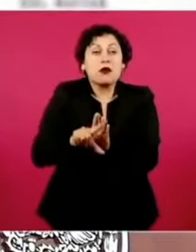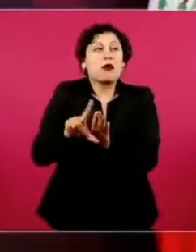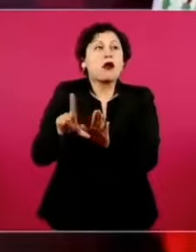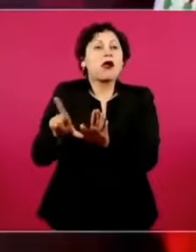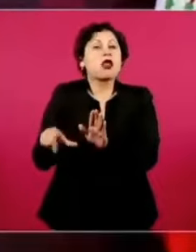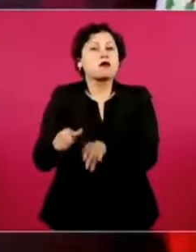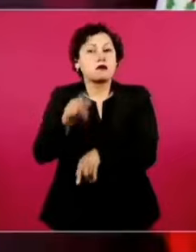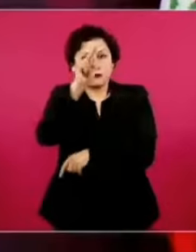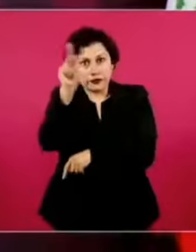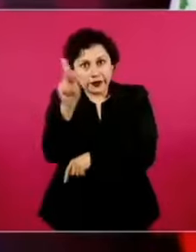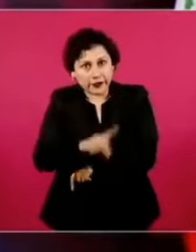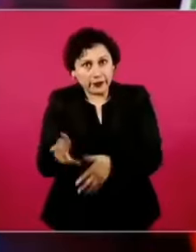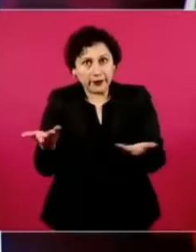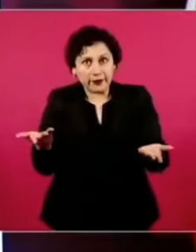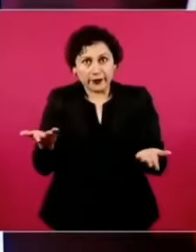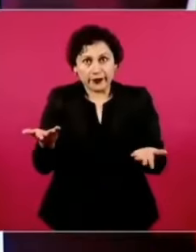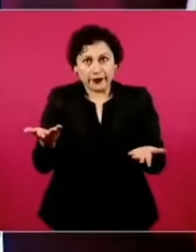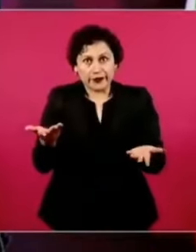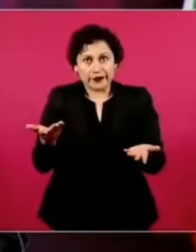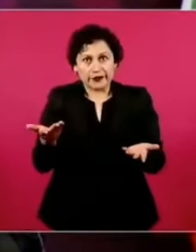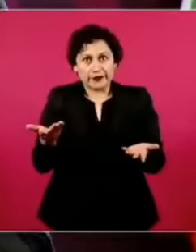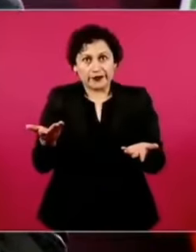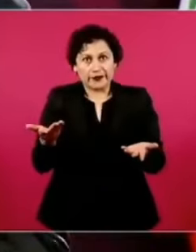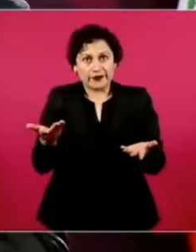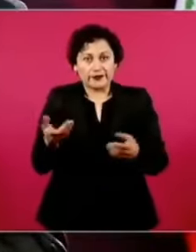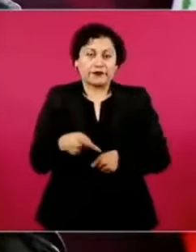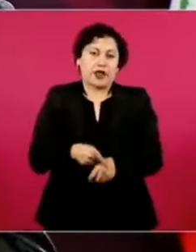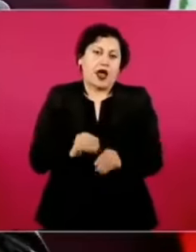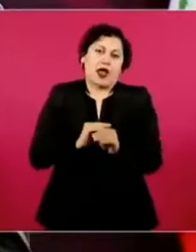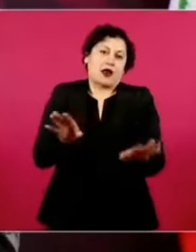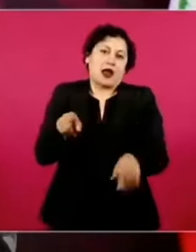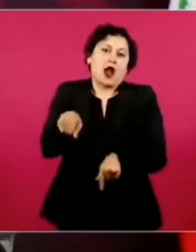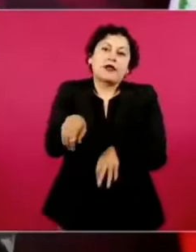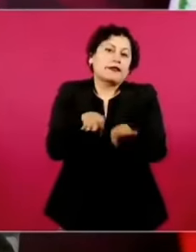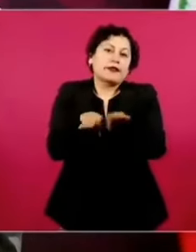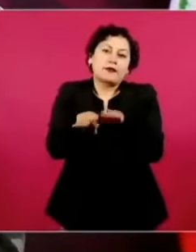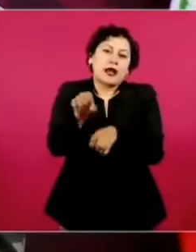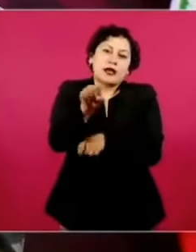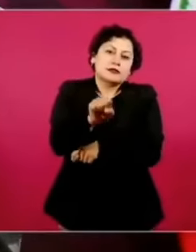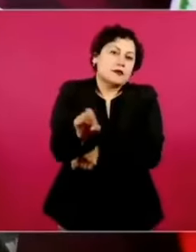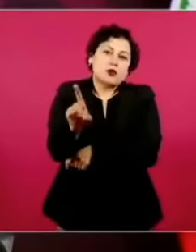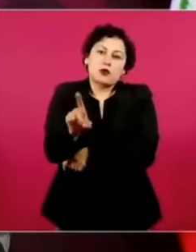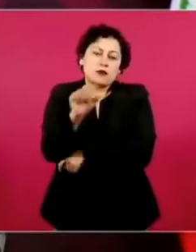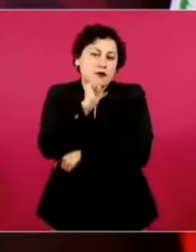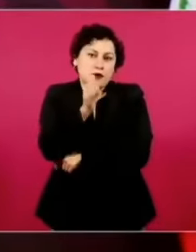Y desde luego no trabajan ni sábado ni domingo.